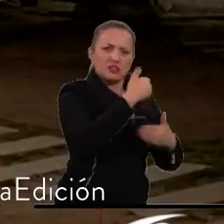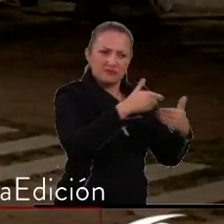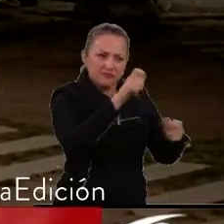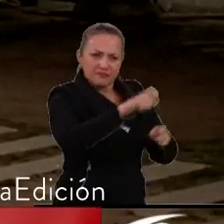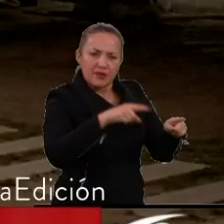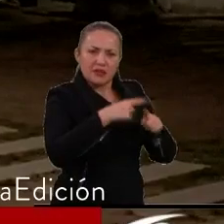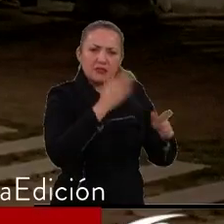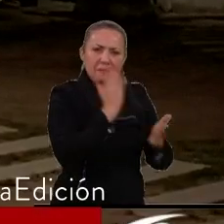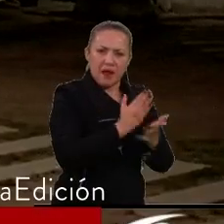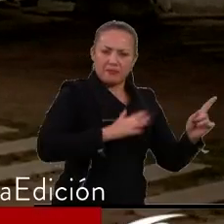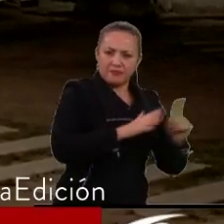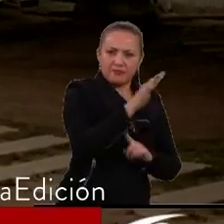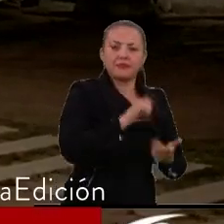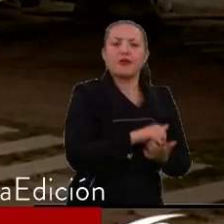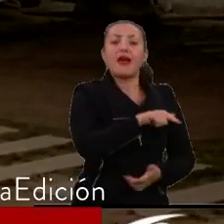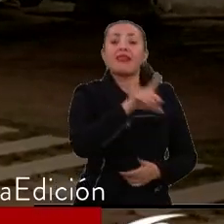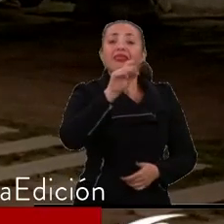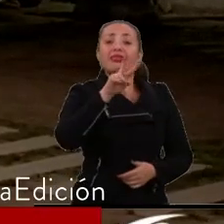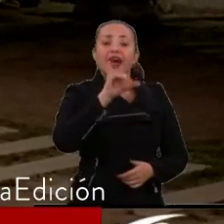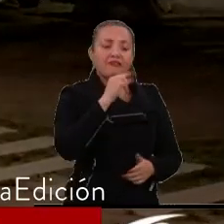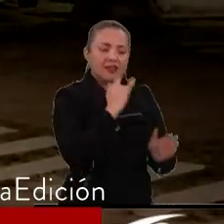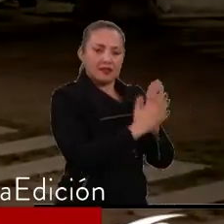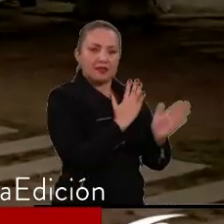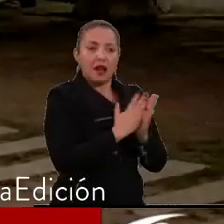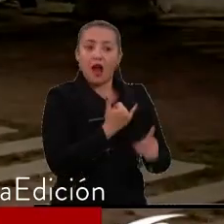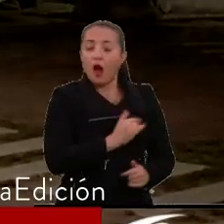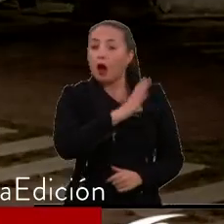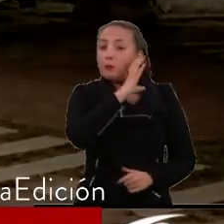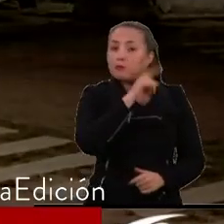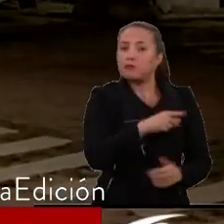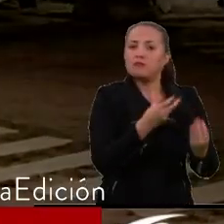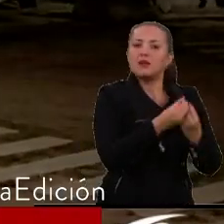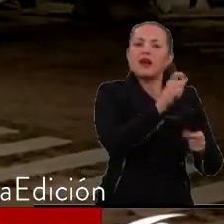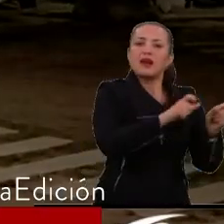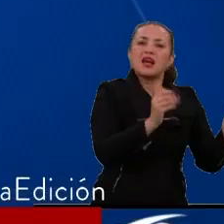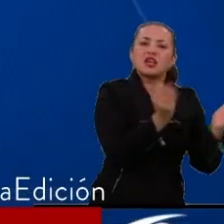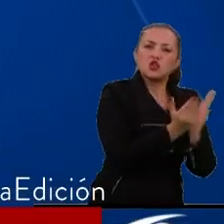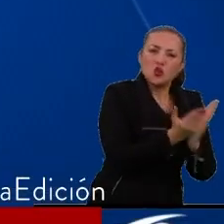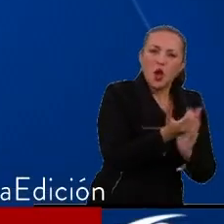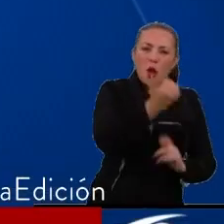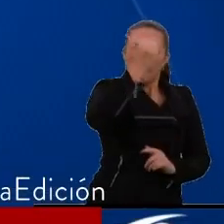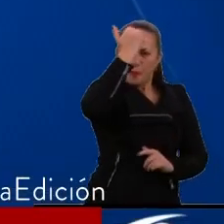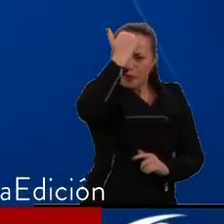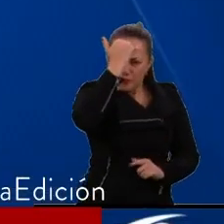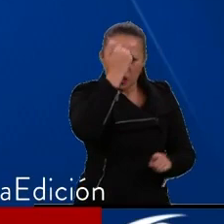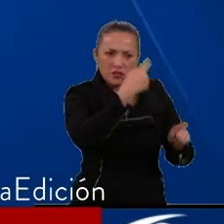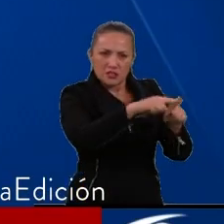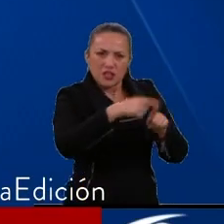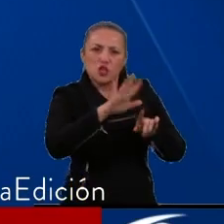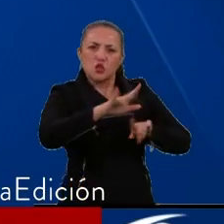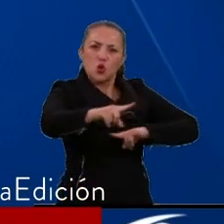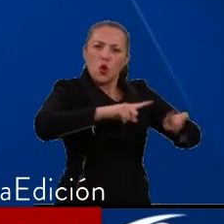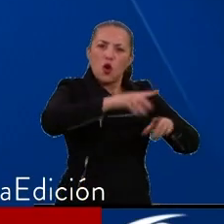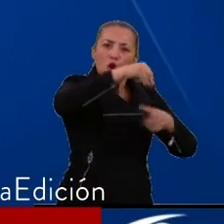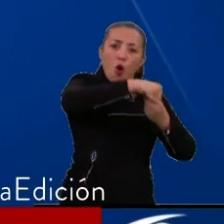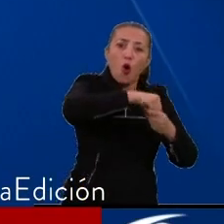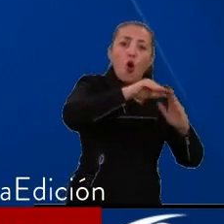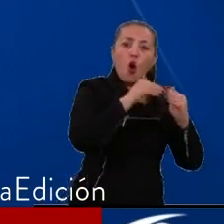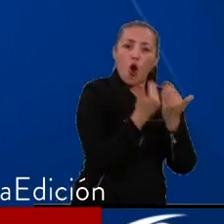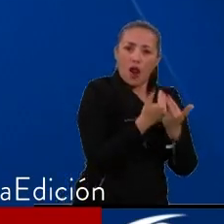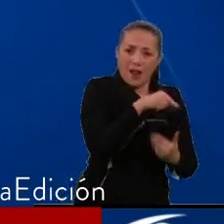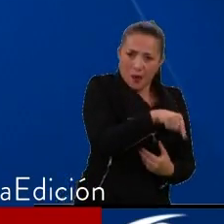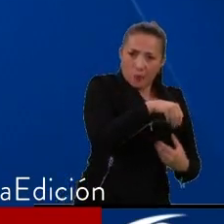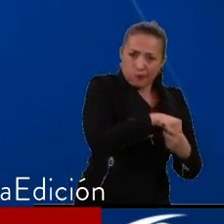A esta hora se registra una intoxicación masiva en estudiantes y personal de maestros y administrativos de la institución